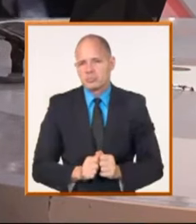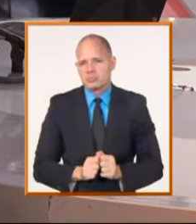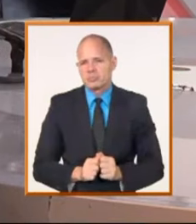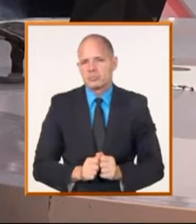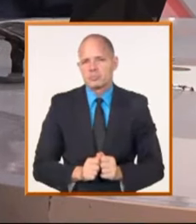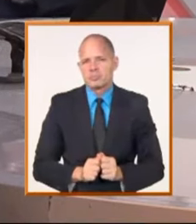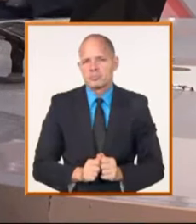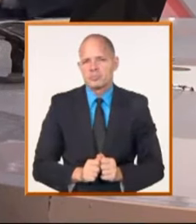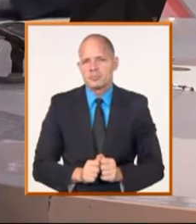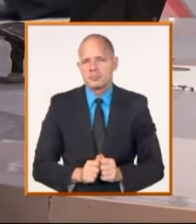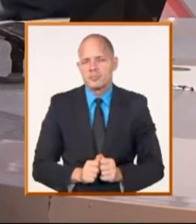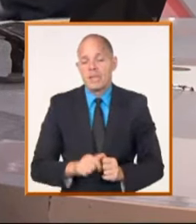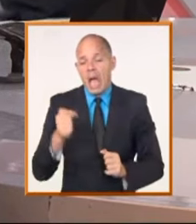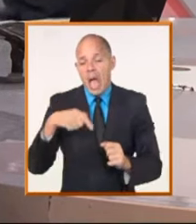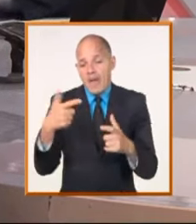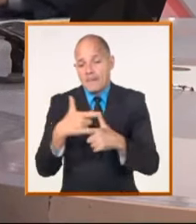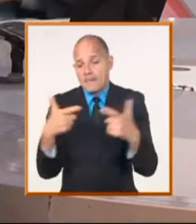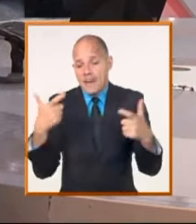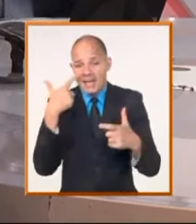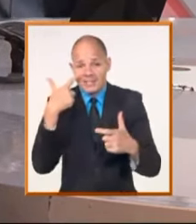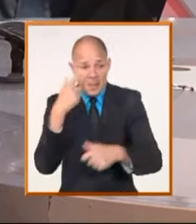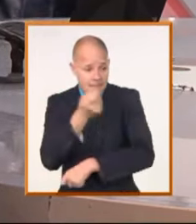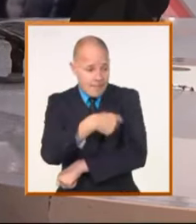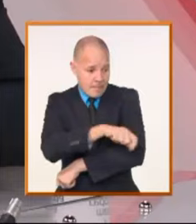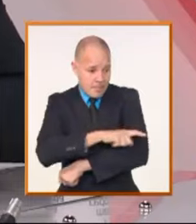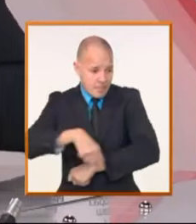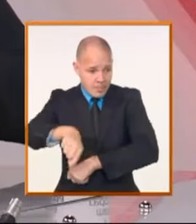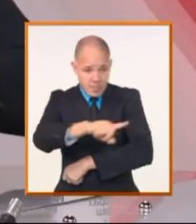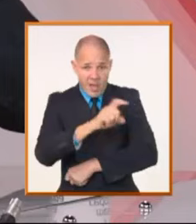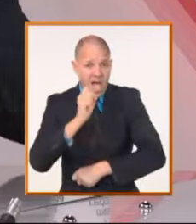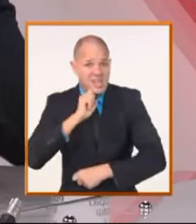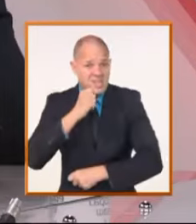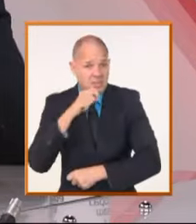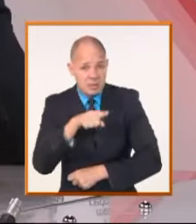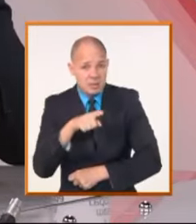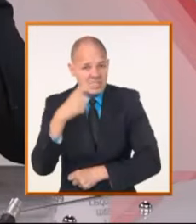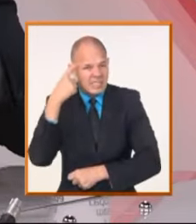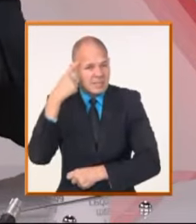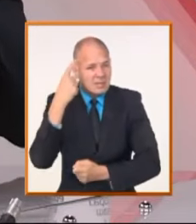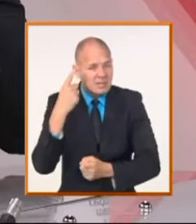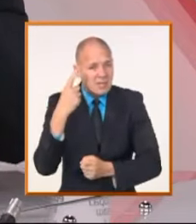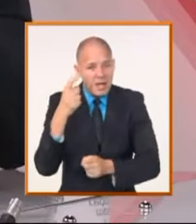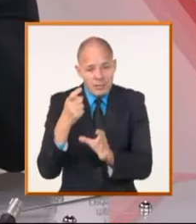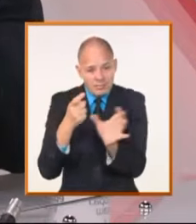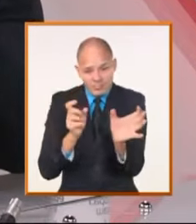de que hay un porciento elevado de la sociedad estadounidense que cree que ese partido es necesario.